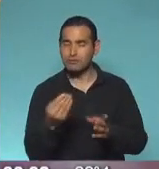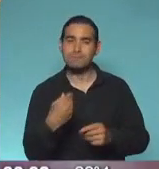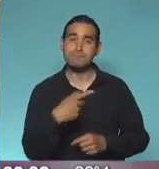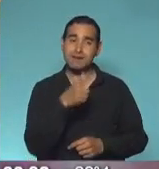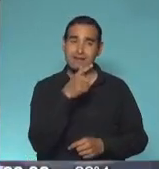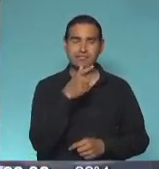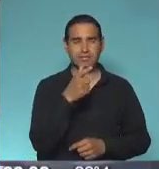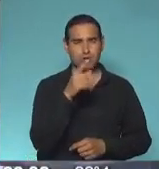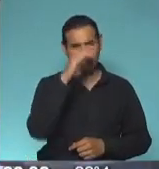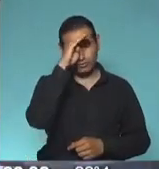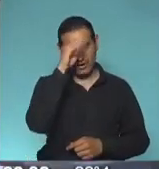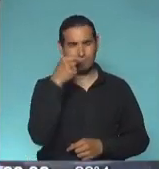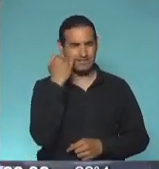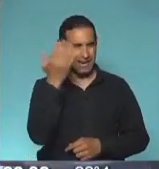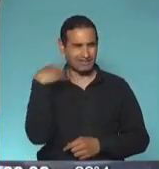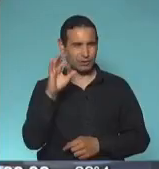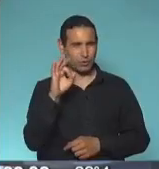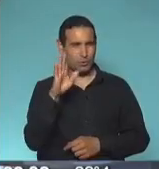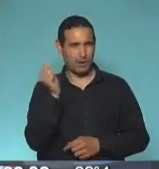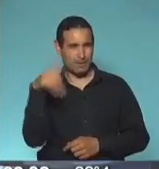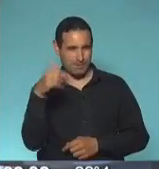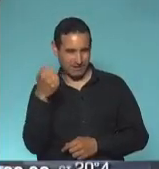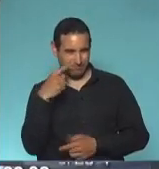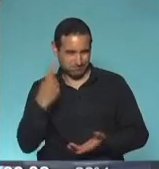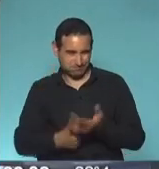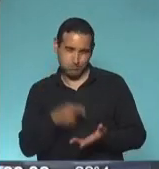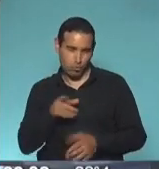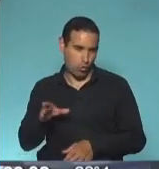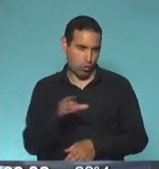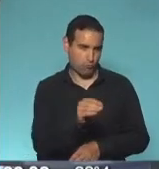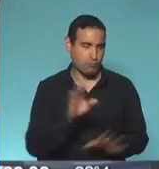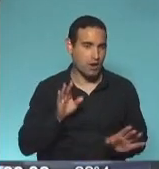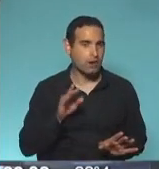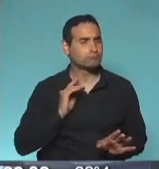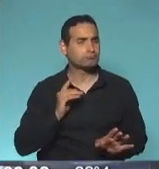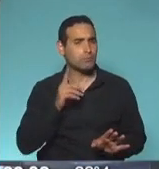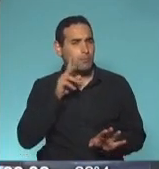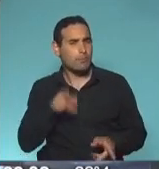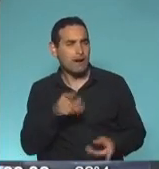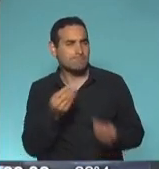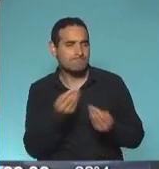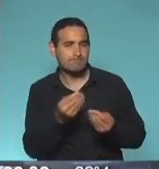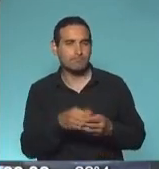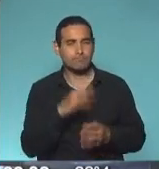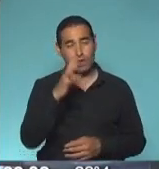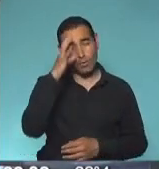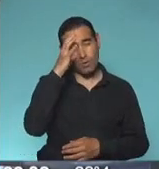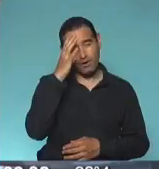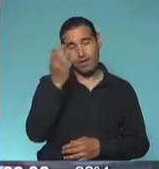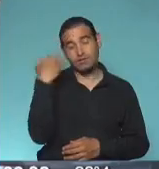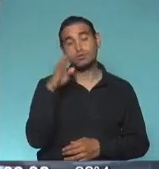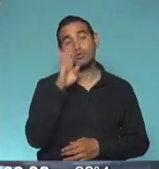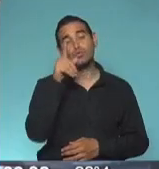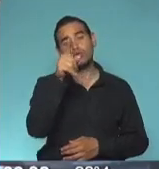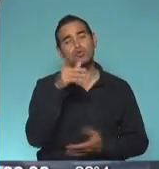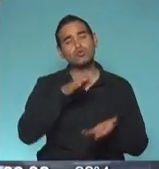ya establecida por Obama para Siria, que es una política que de un sinfín de zigzag. Si uno recuerda lo que es la política estadounidense con